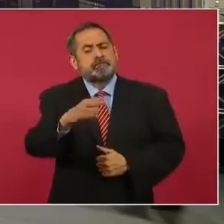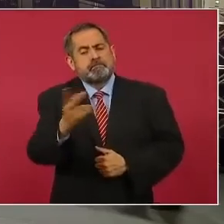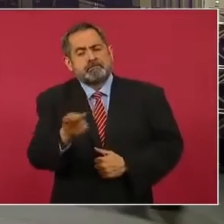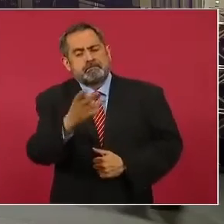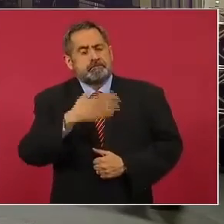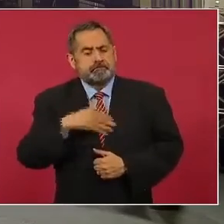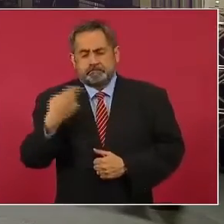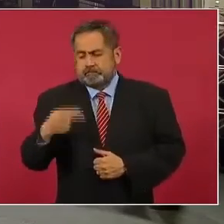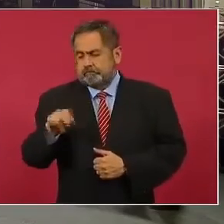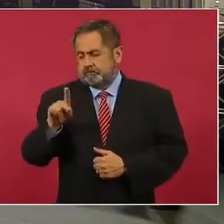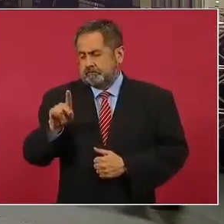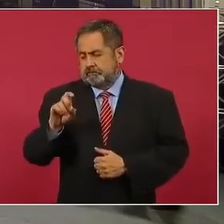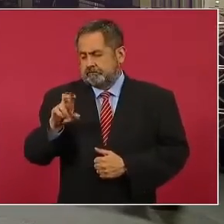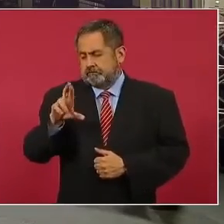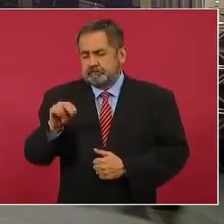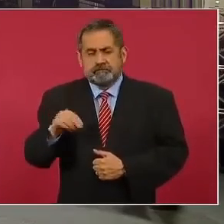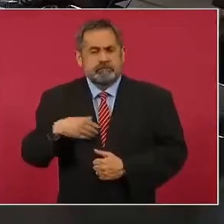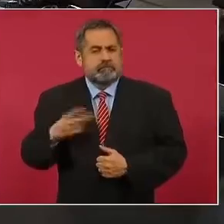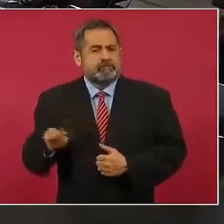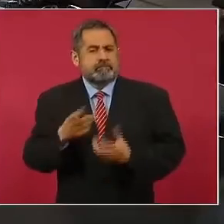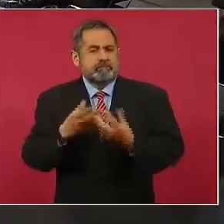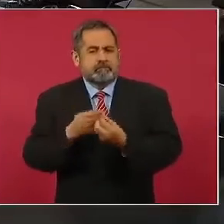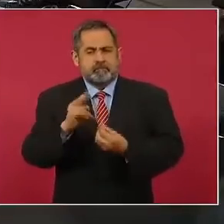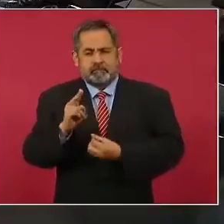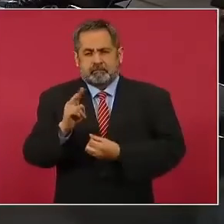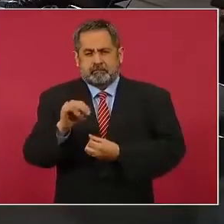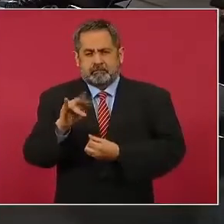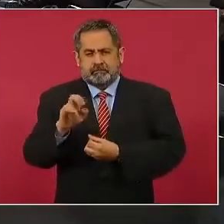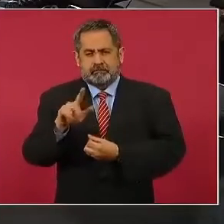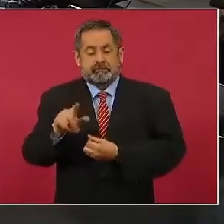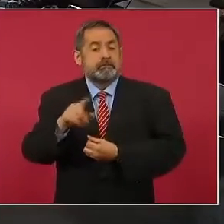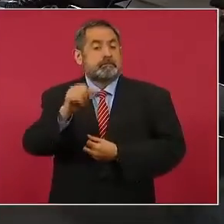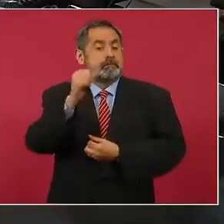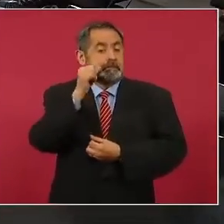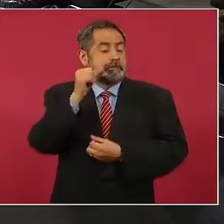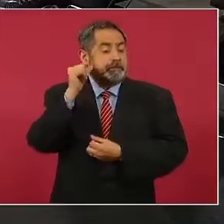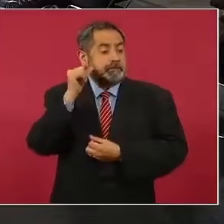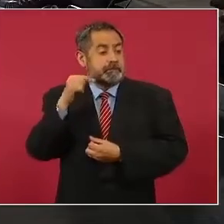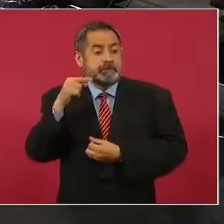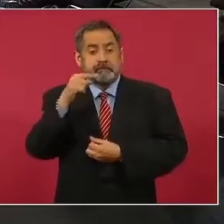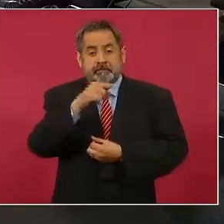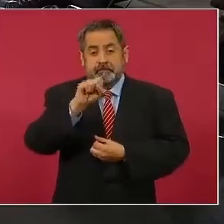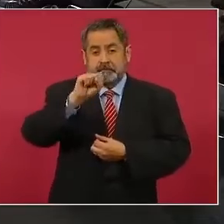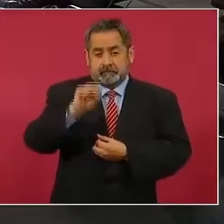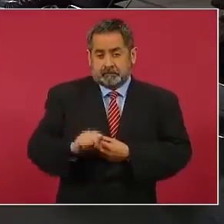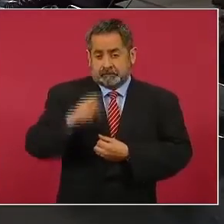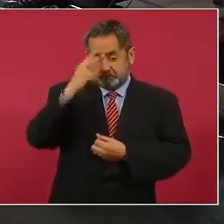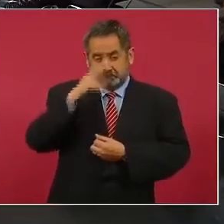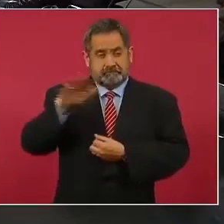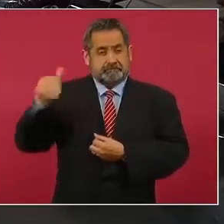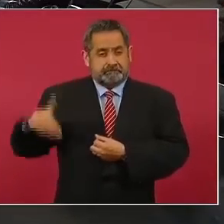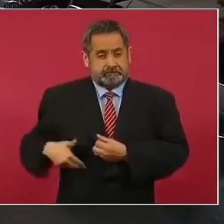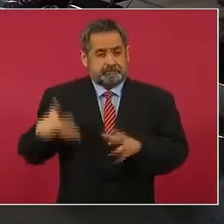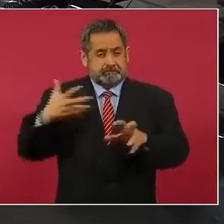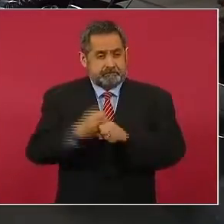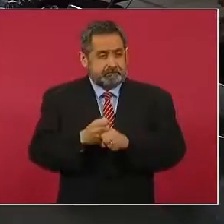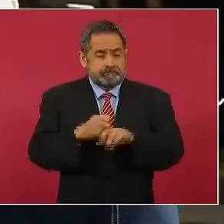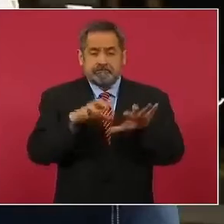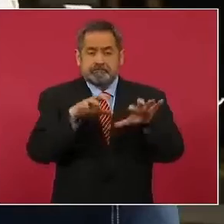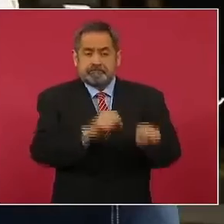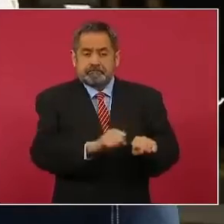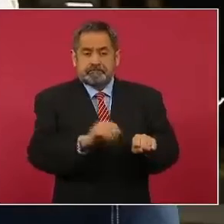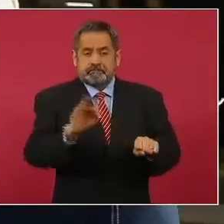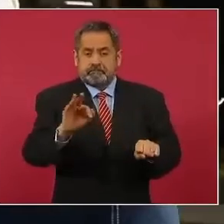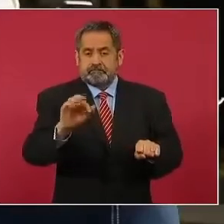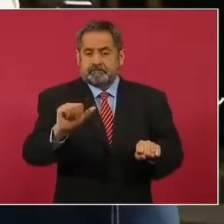Pedro Villacaña, el periódico Universal. Preguntas muy puntuales. Ayer, tras un accidente en el sur de la Ciudad de México, fue detenido Facundo